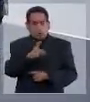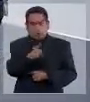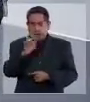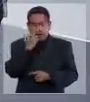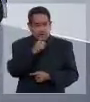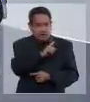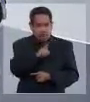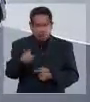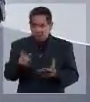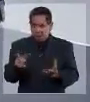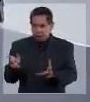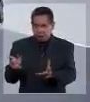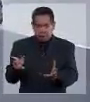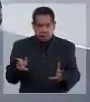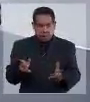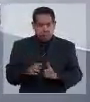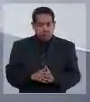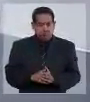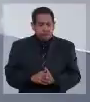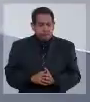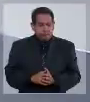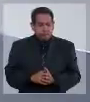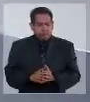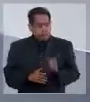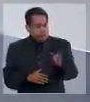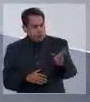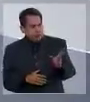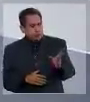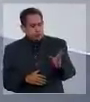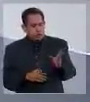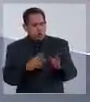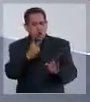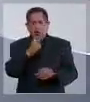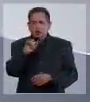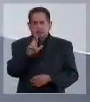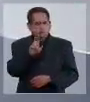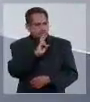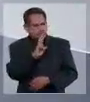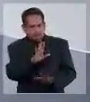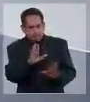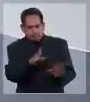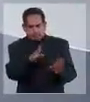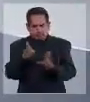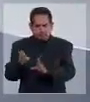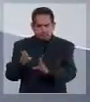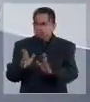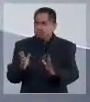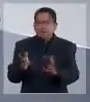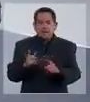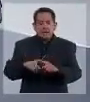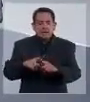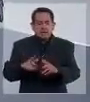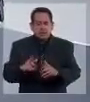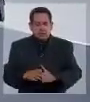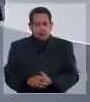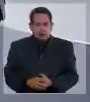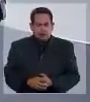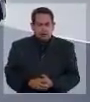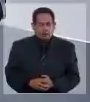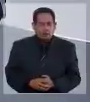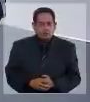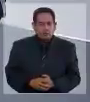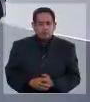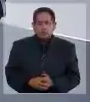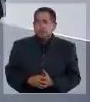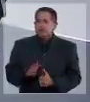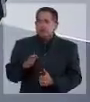alguna. De hecho, usted ya no tiene réplicas, candidato. ¿Quién tiene? No tenemos. ¿Con quién no tenemos? ¿Quién